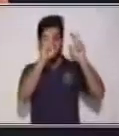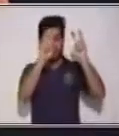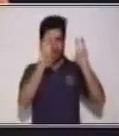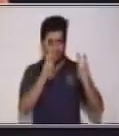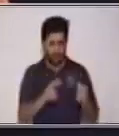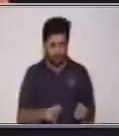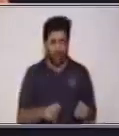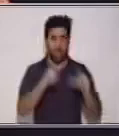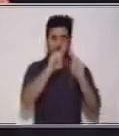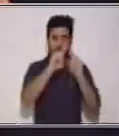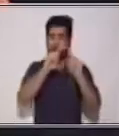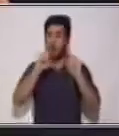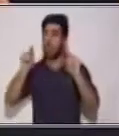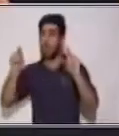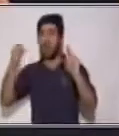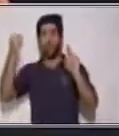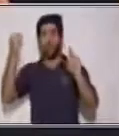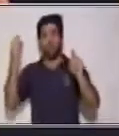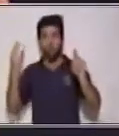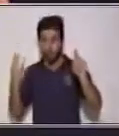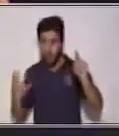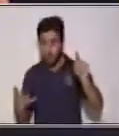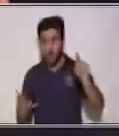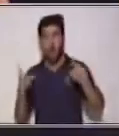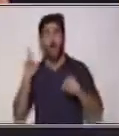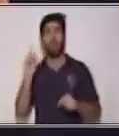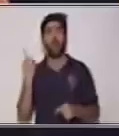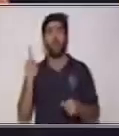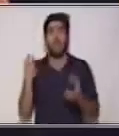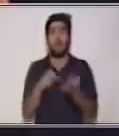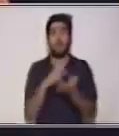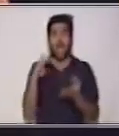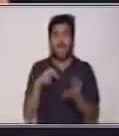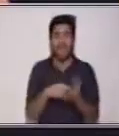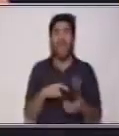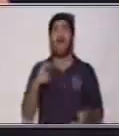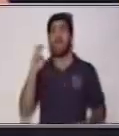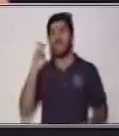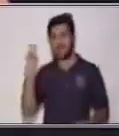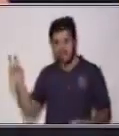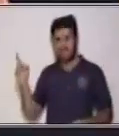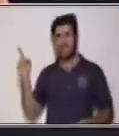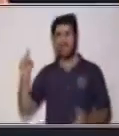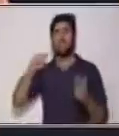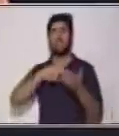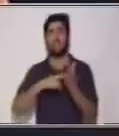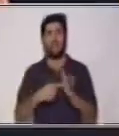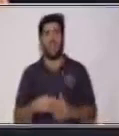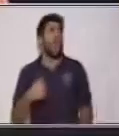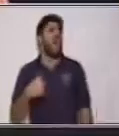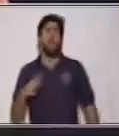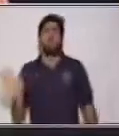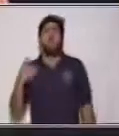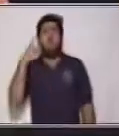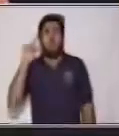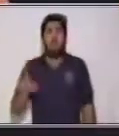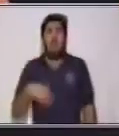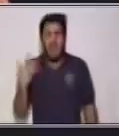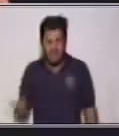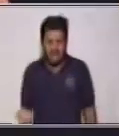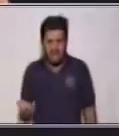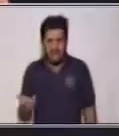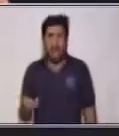de nuestros apartados o de nuestros temas. Tal vez usted dirá en casa, ay, pero ¿para qué me va a servir el